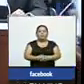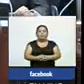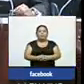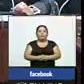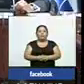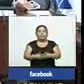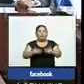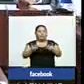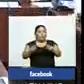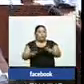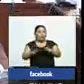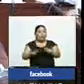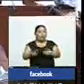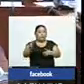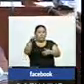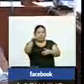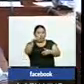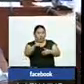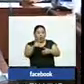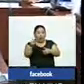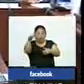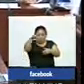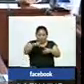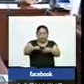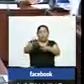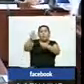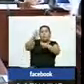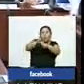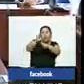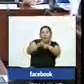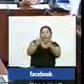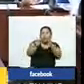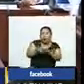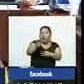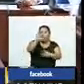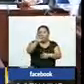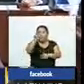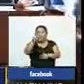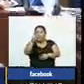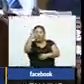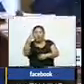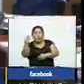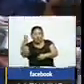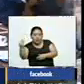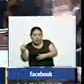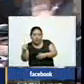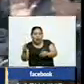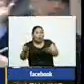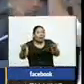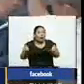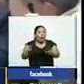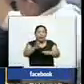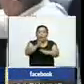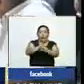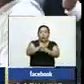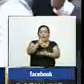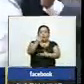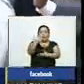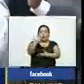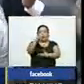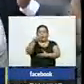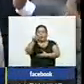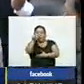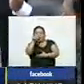Les ruego, favor, de votar, solicitar 90 días de plazo más allá del 13 de julio. Bien,